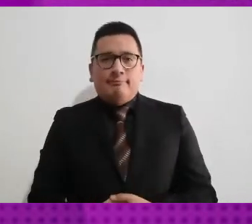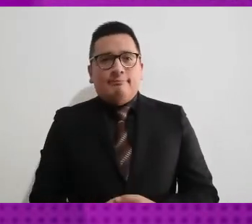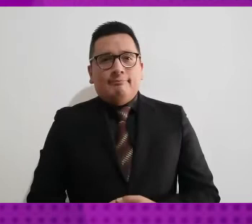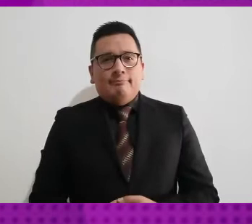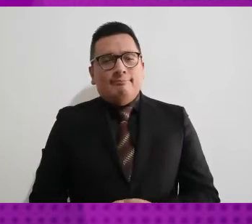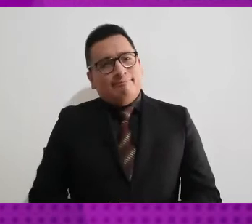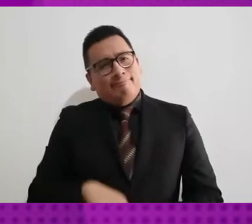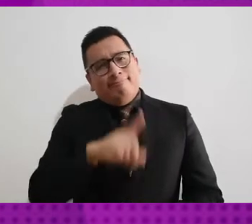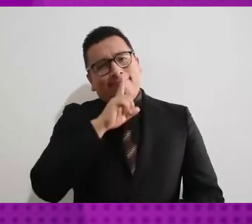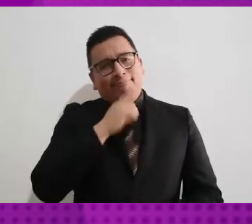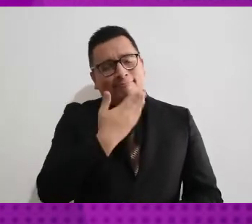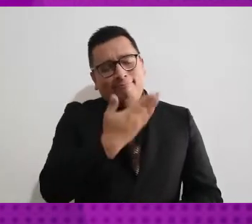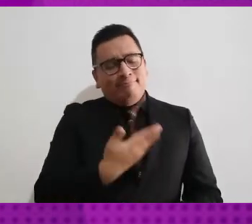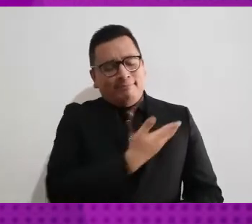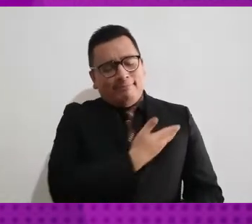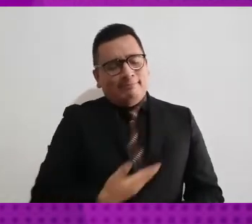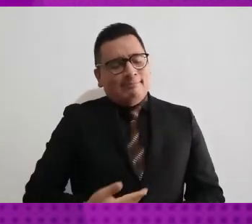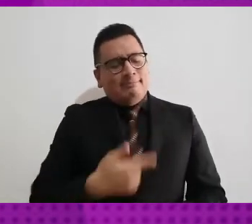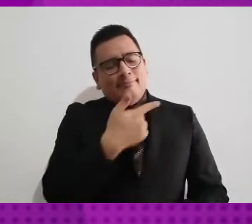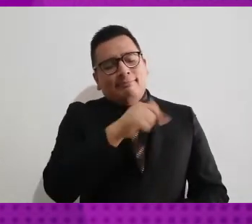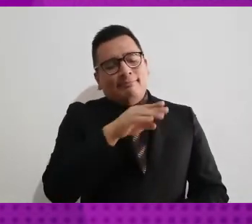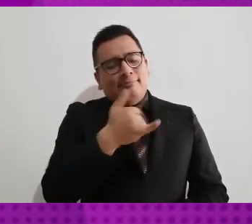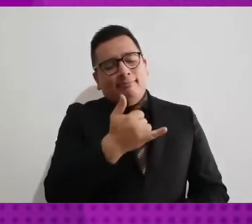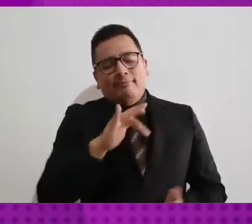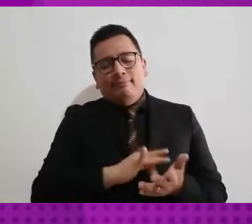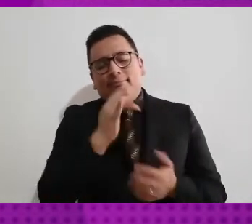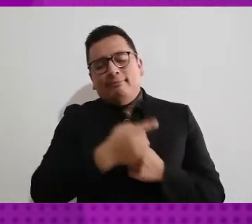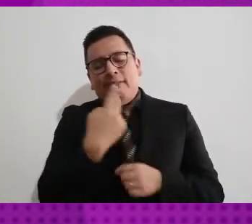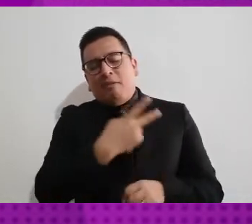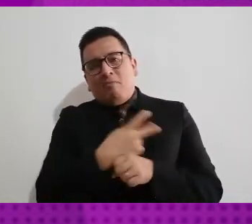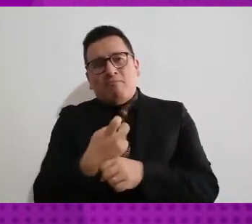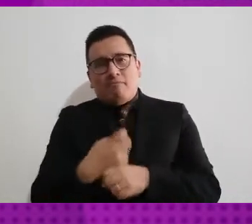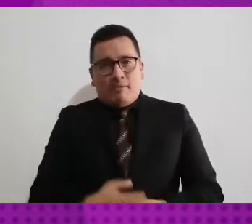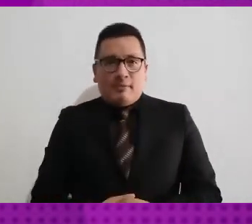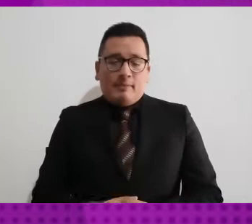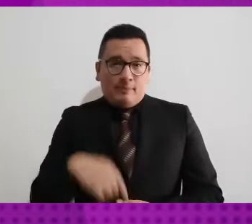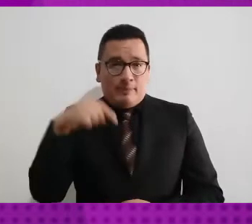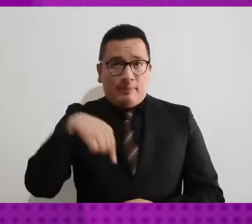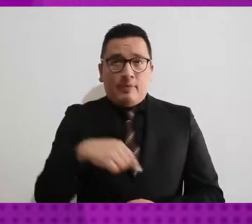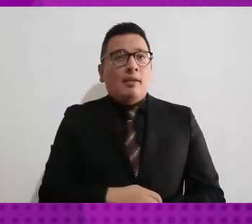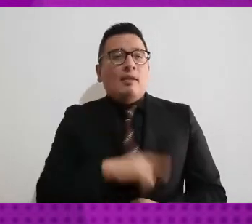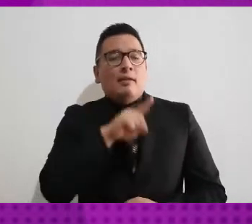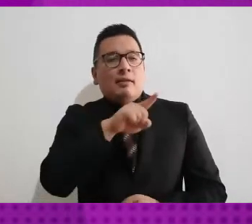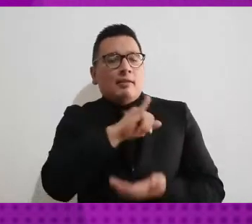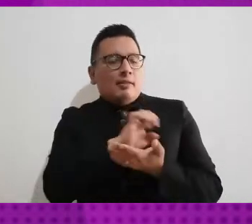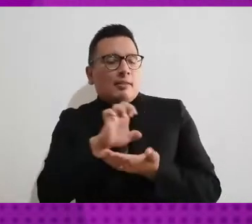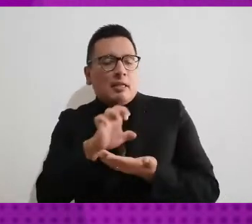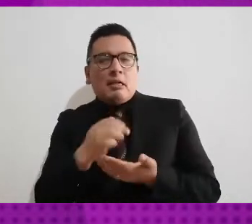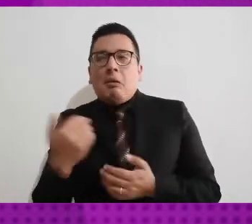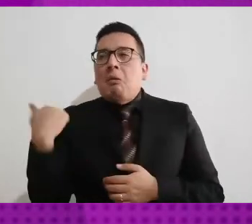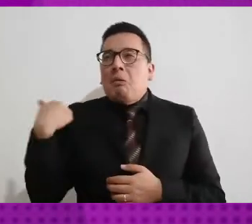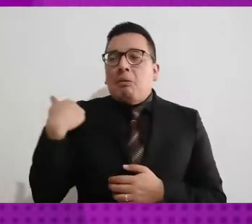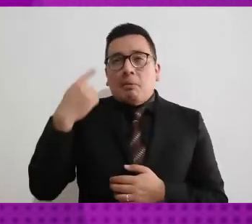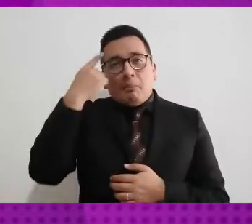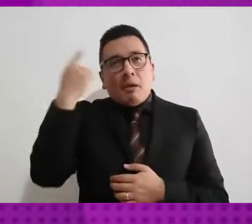en La Urna. Oh, querida presidenta Gaby, pues muy agradecido con la invitación que me han hecho el Instituto Electoral de